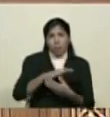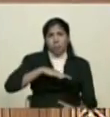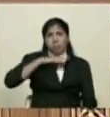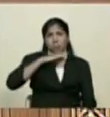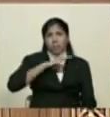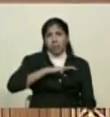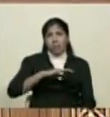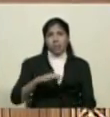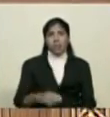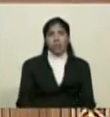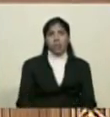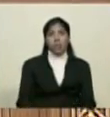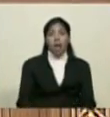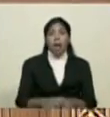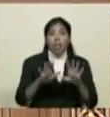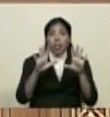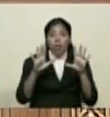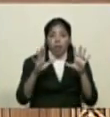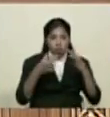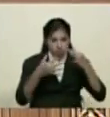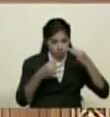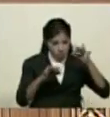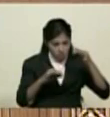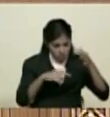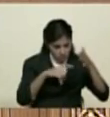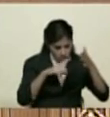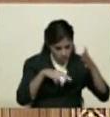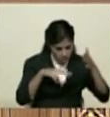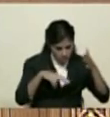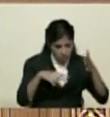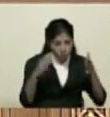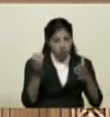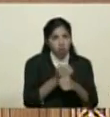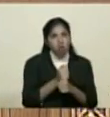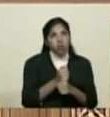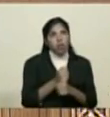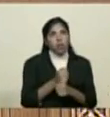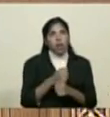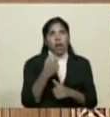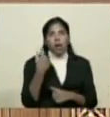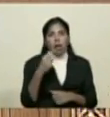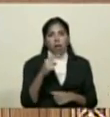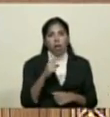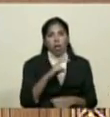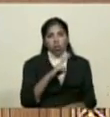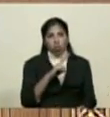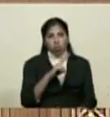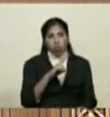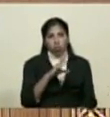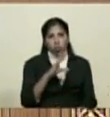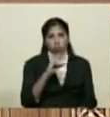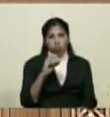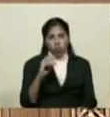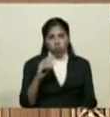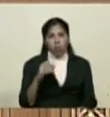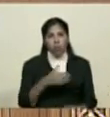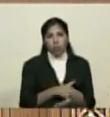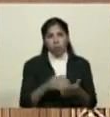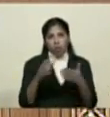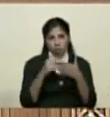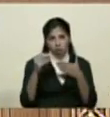Solo en 10 hemos detectado un presunto desfalco por 200 millones de dólares. Entonces, cuando yo